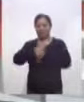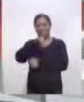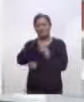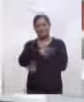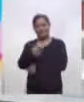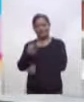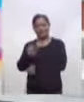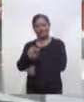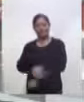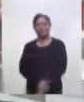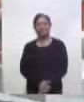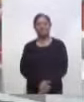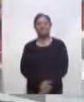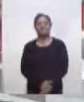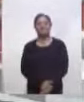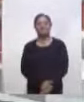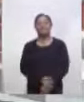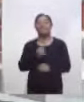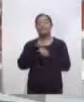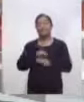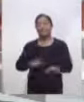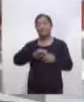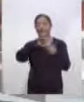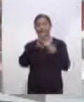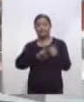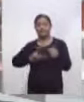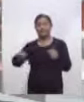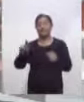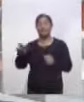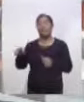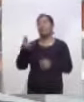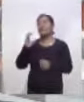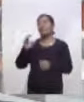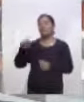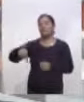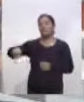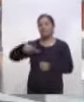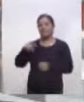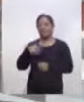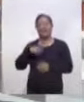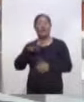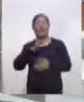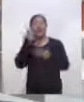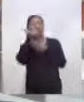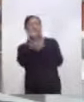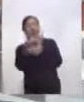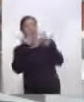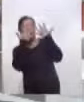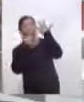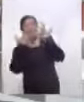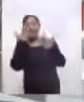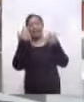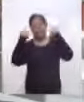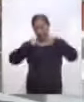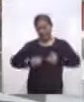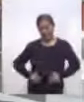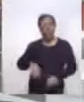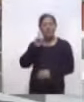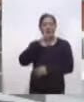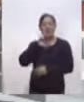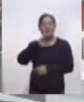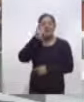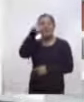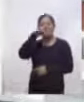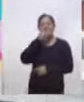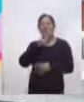MX. En información nacional, conservadores se disfrazan de feministas para crear conflicto, afirma el presidente López